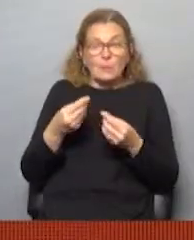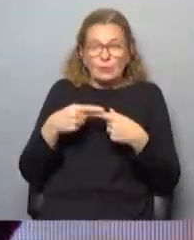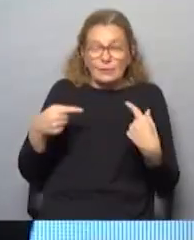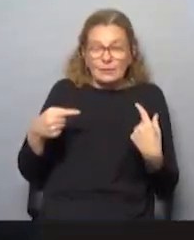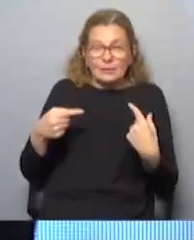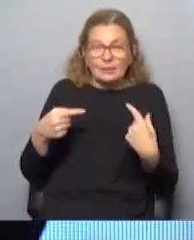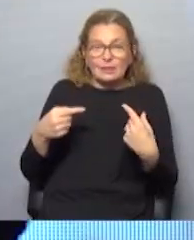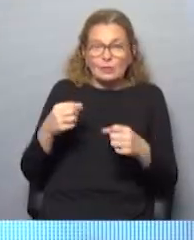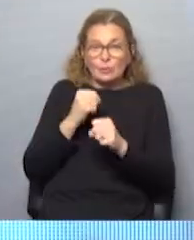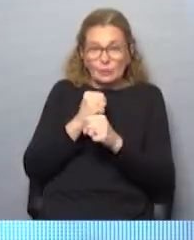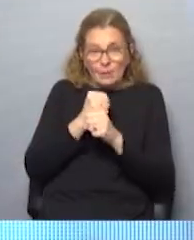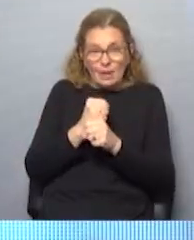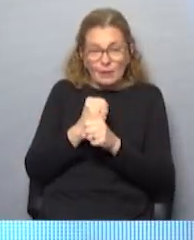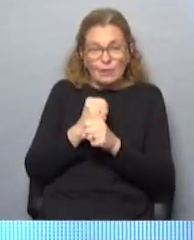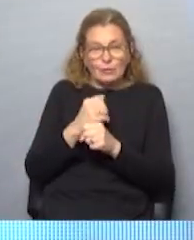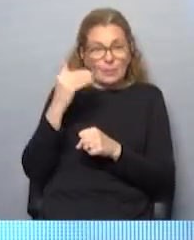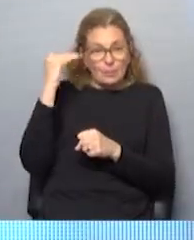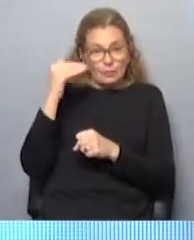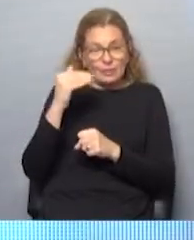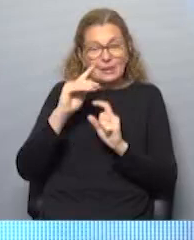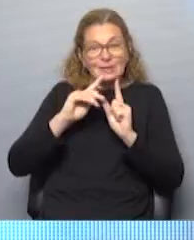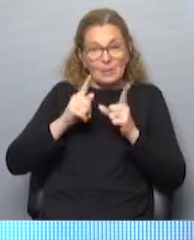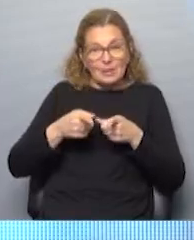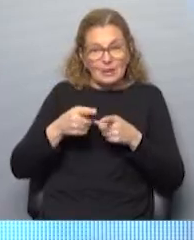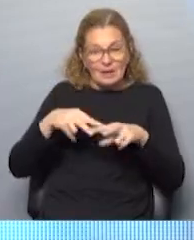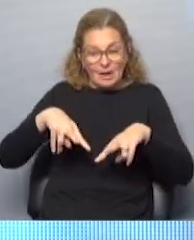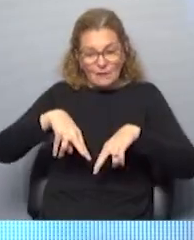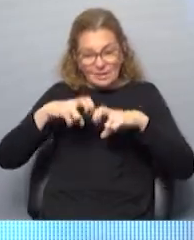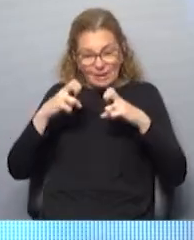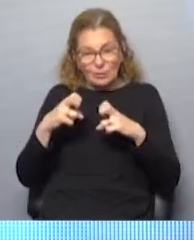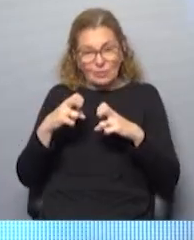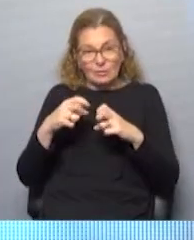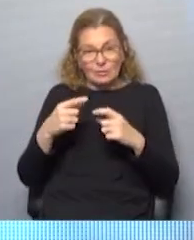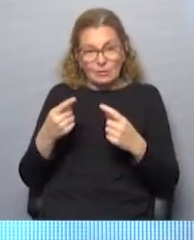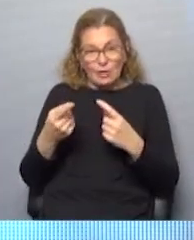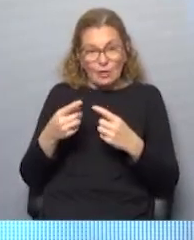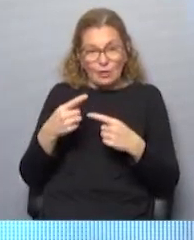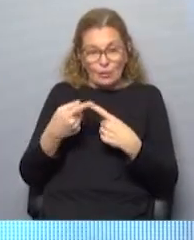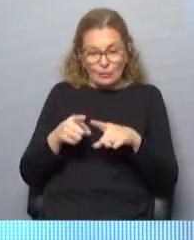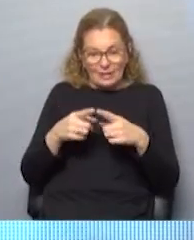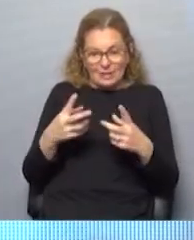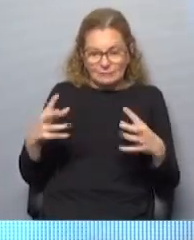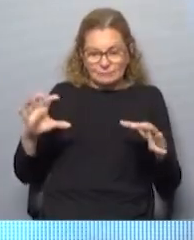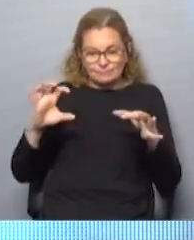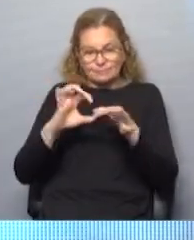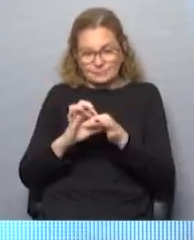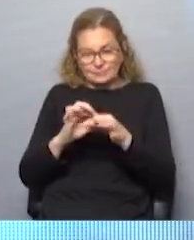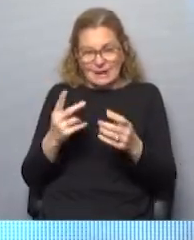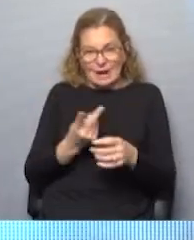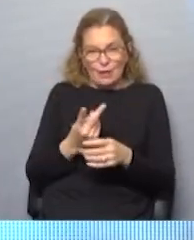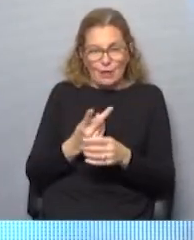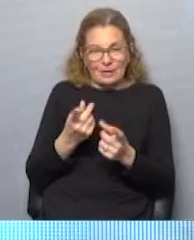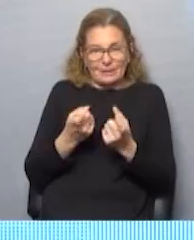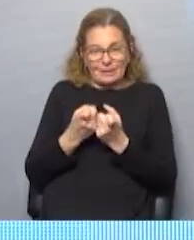no tienes tu tarea de docencia directa y además la investigación que son cosas verdad que se nutren y que y que